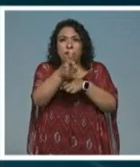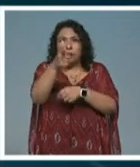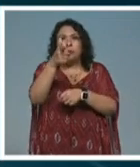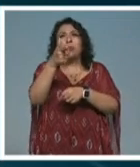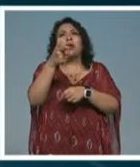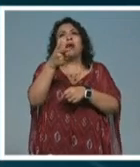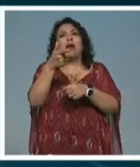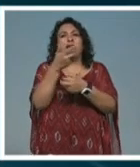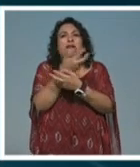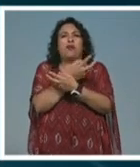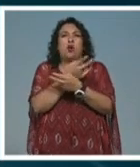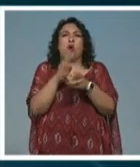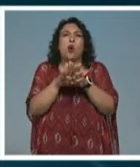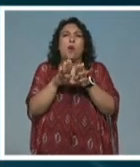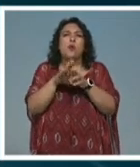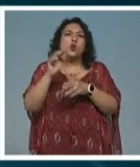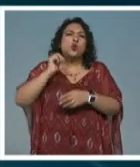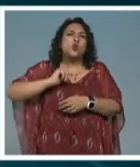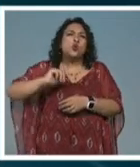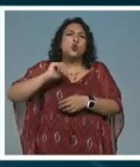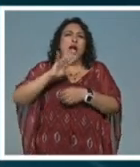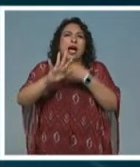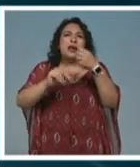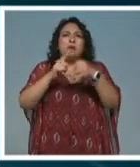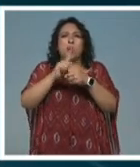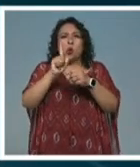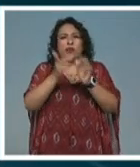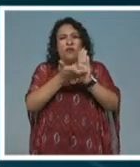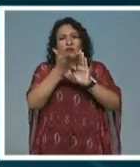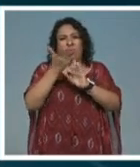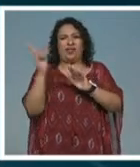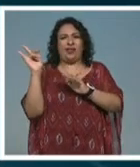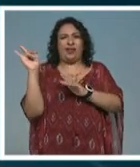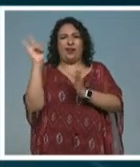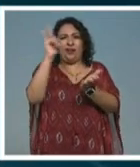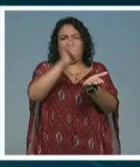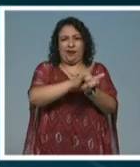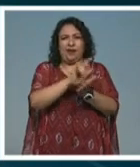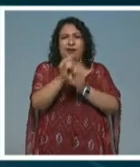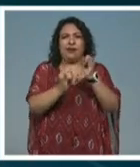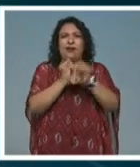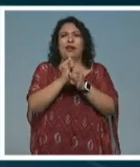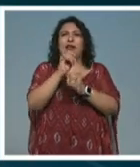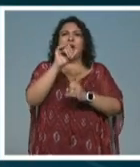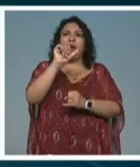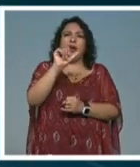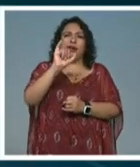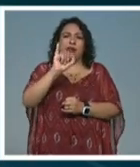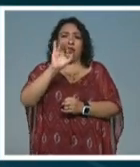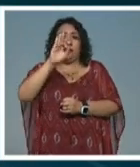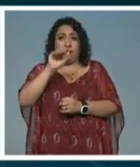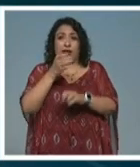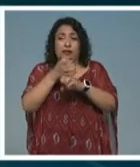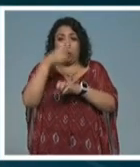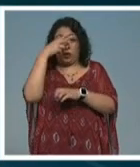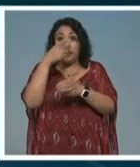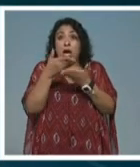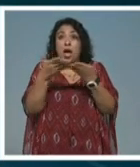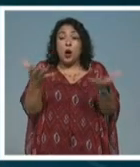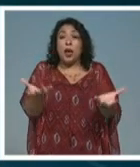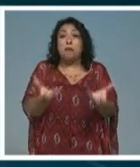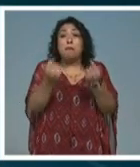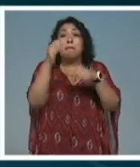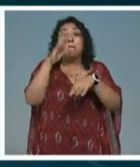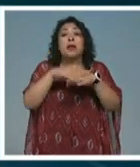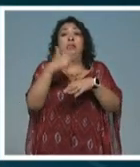los primeros restos de megafauna prehistórica durante las obras del Aeropuerto Internacional Felipe Ángeles en el Estado de México, hasta ahora se han